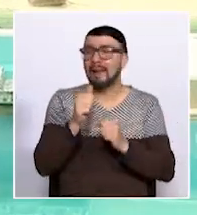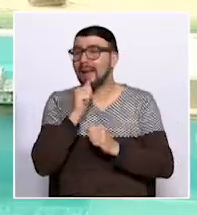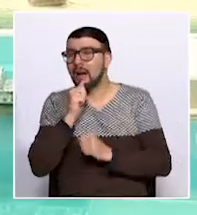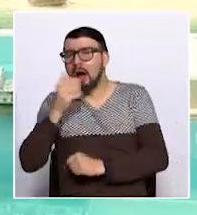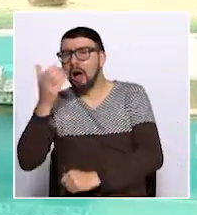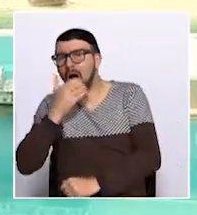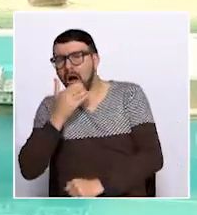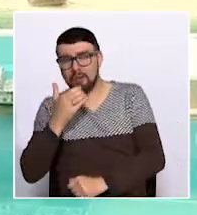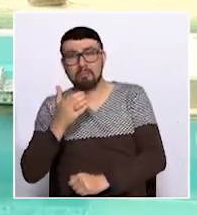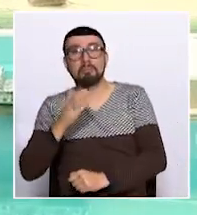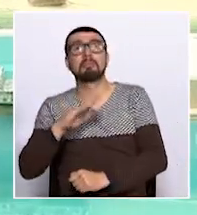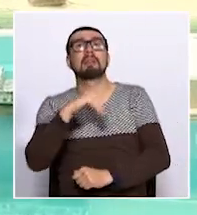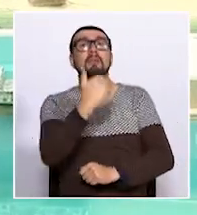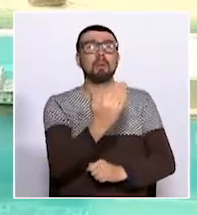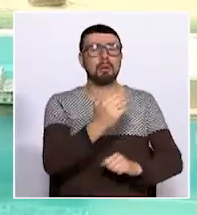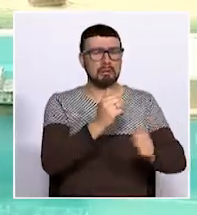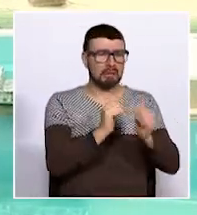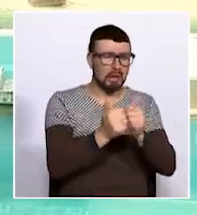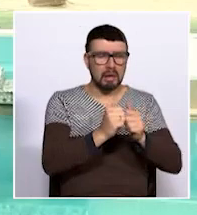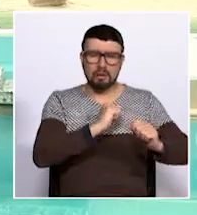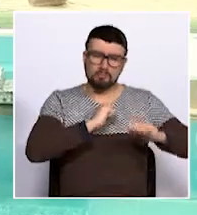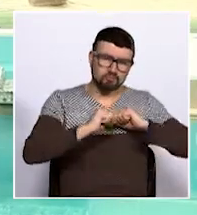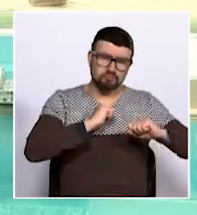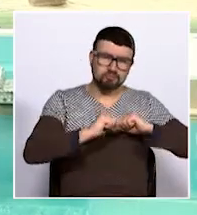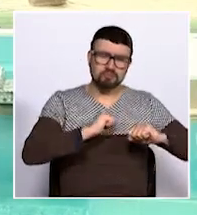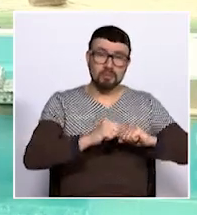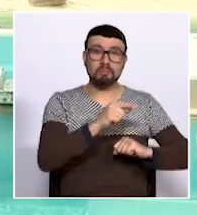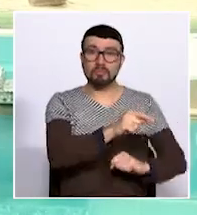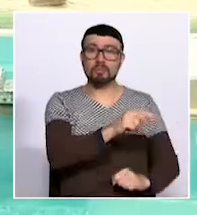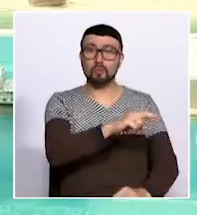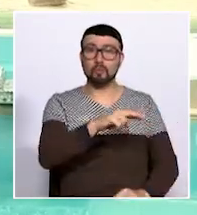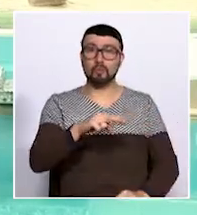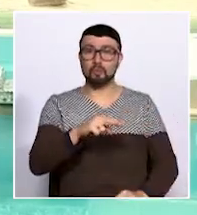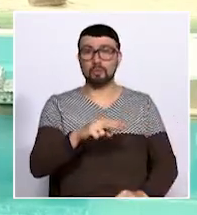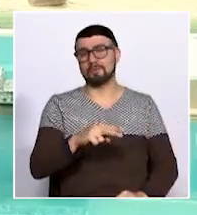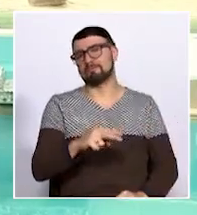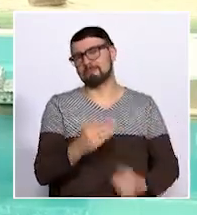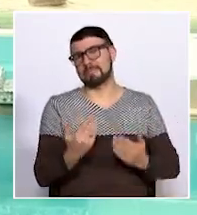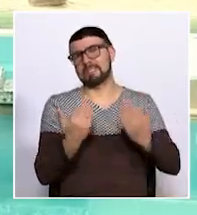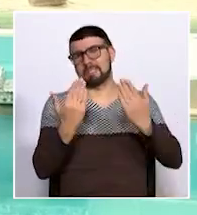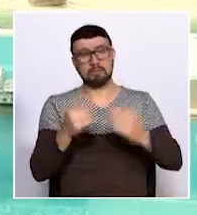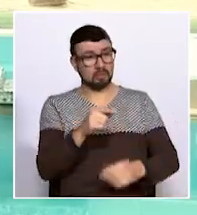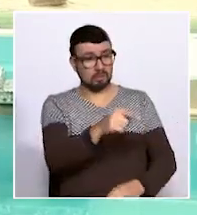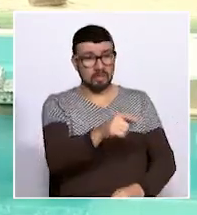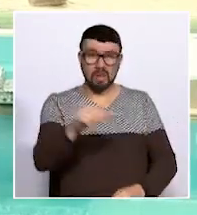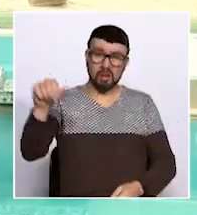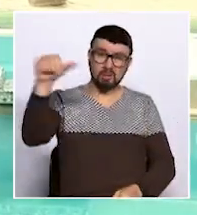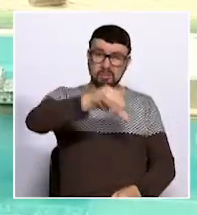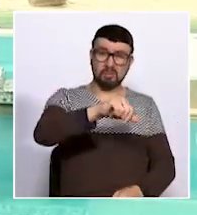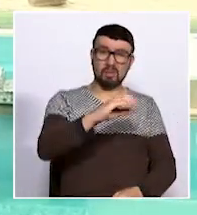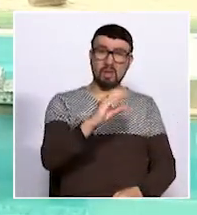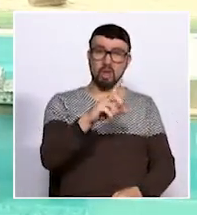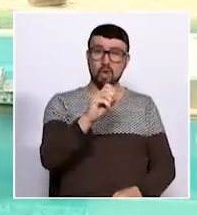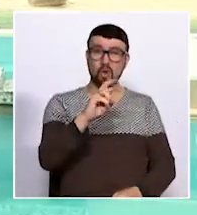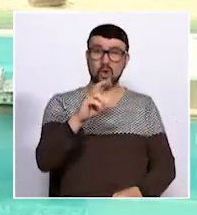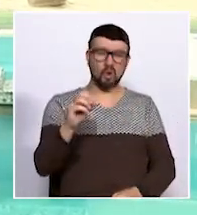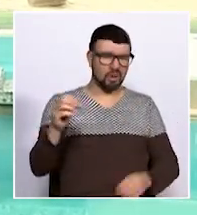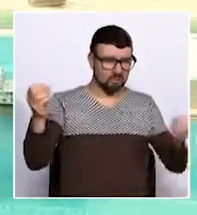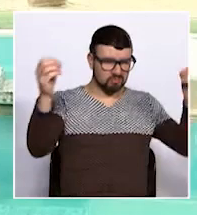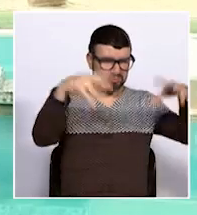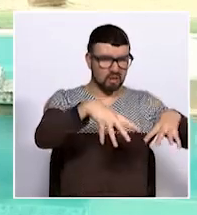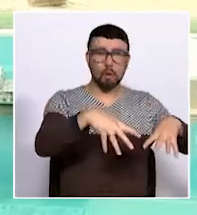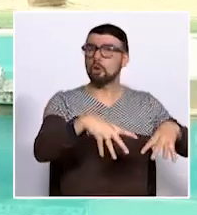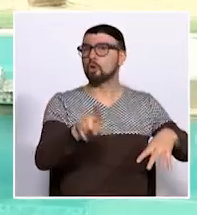que es muy importante, y es algo que cabe anotar, y es que estas piscinas no tienen cloro, estas piscinas son con sal